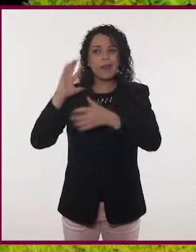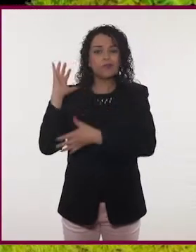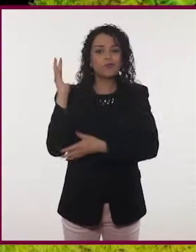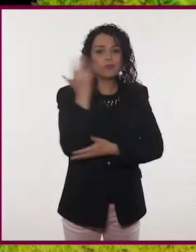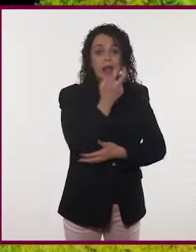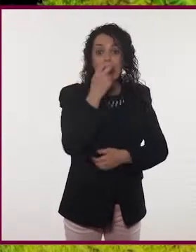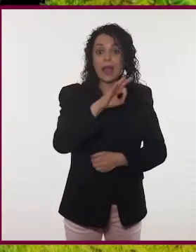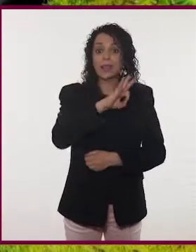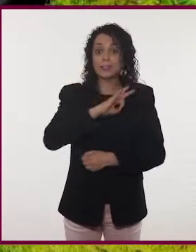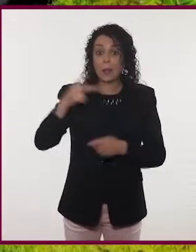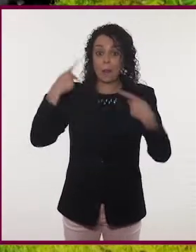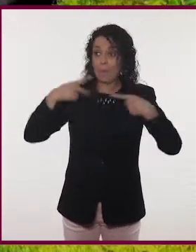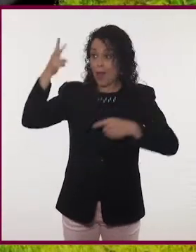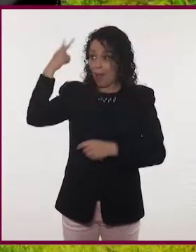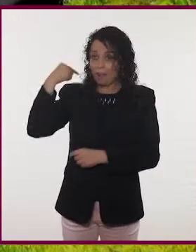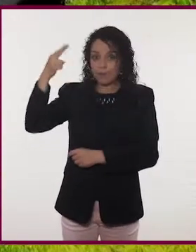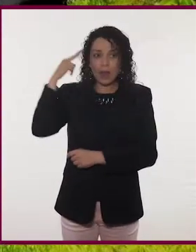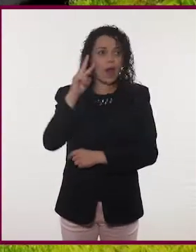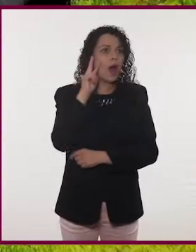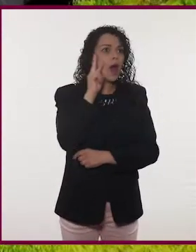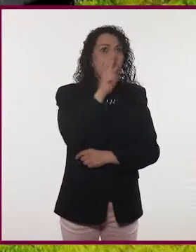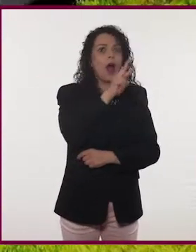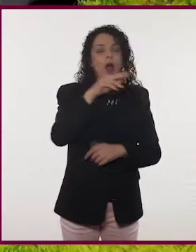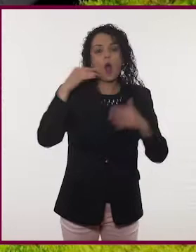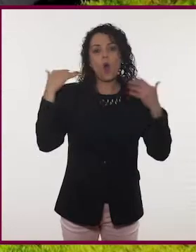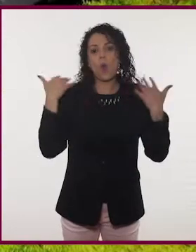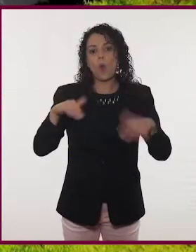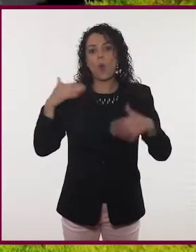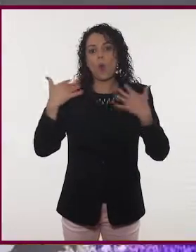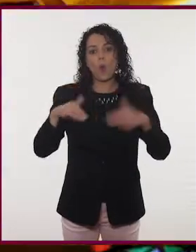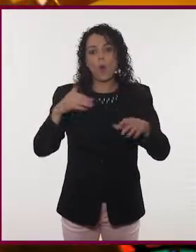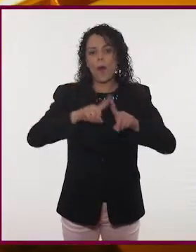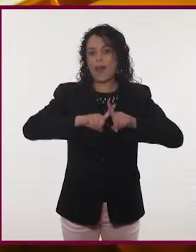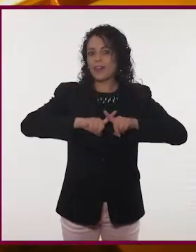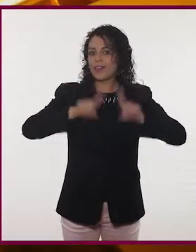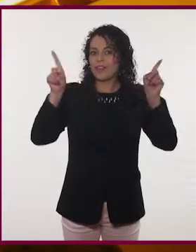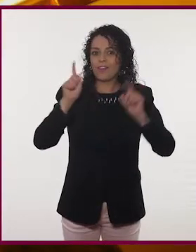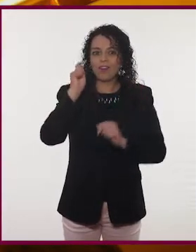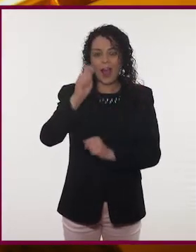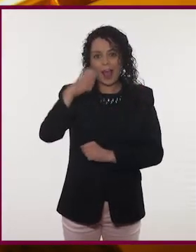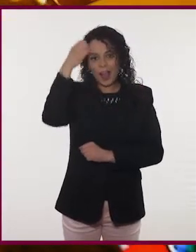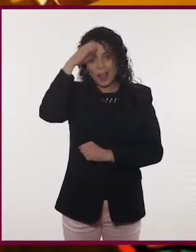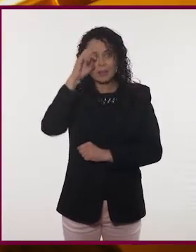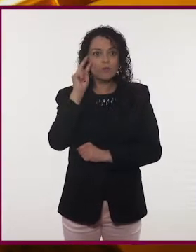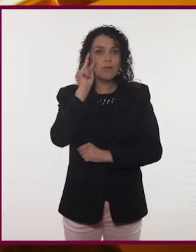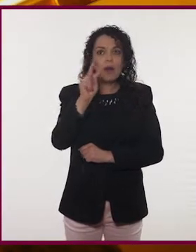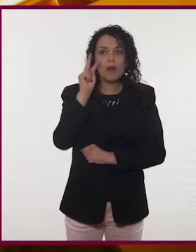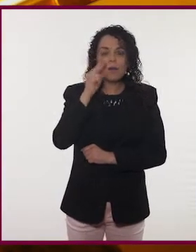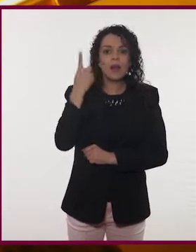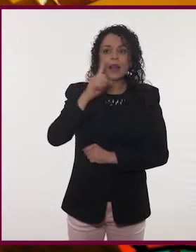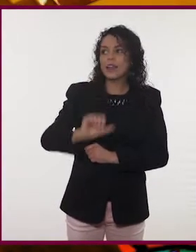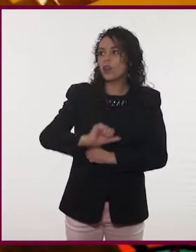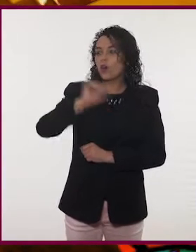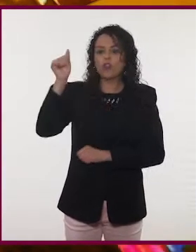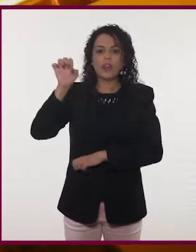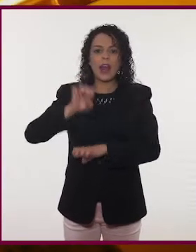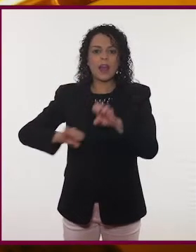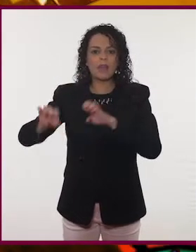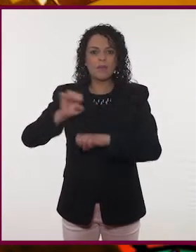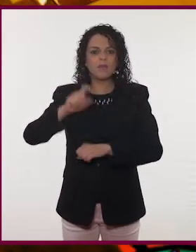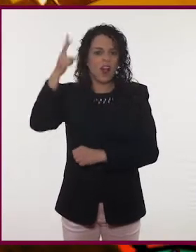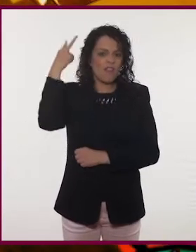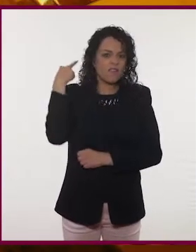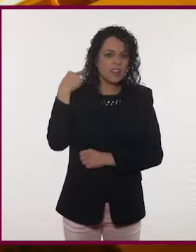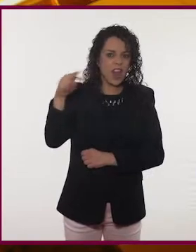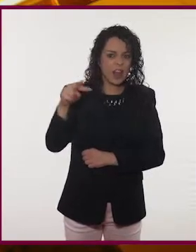permite a los viajeros tener experiencias únicas y totalmente diferentes a las que comúnmente te ofrecen las grandes empresas de